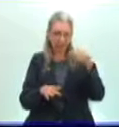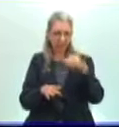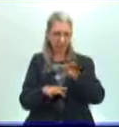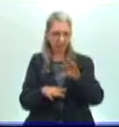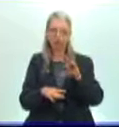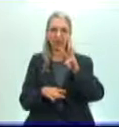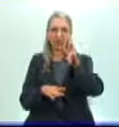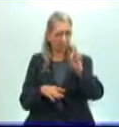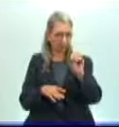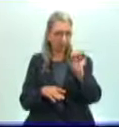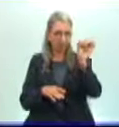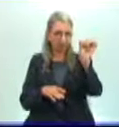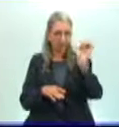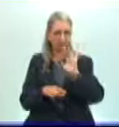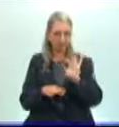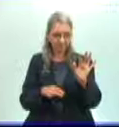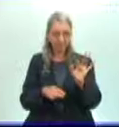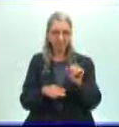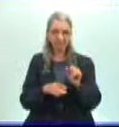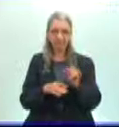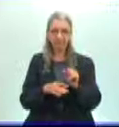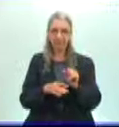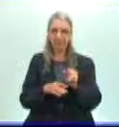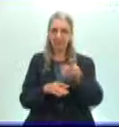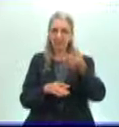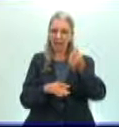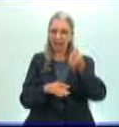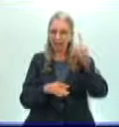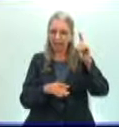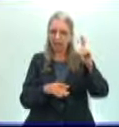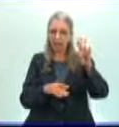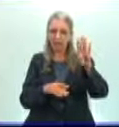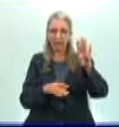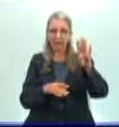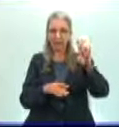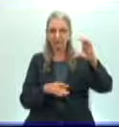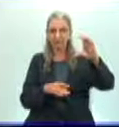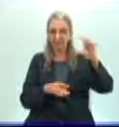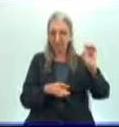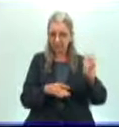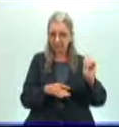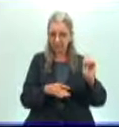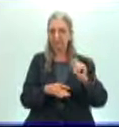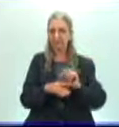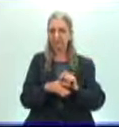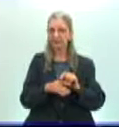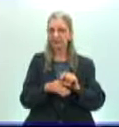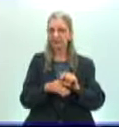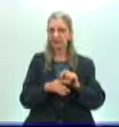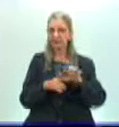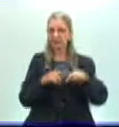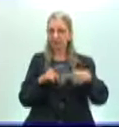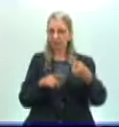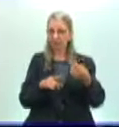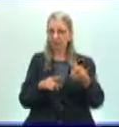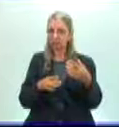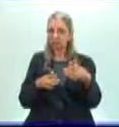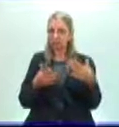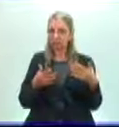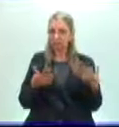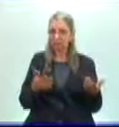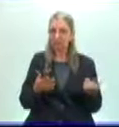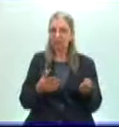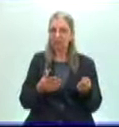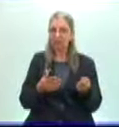30 grados y el lado AD va a ser igual a 4 centímetros. Es evidente y lo vamos a ver en la siguiente diapositiva y ya se las